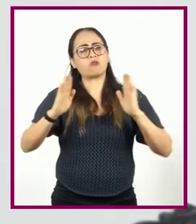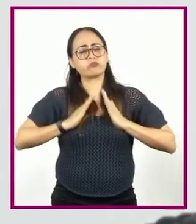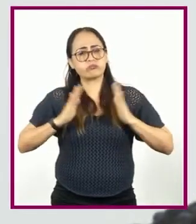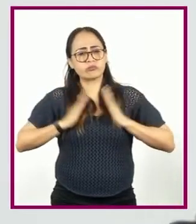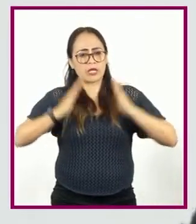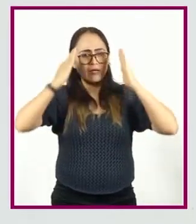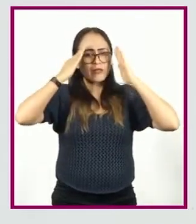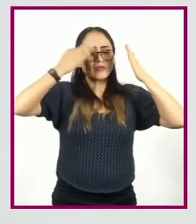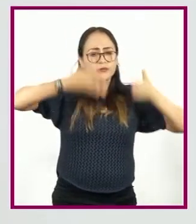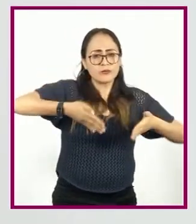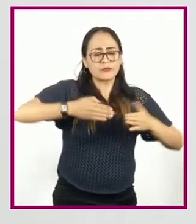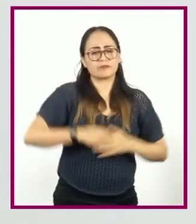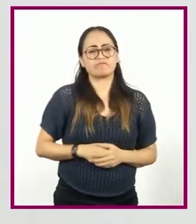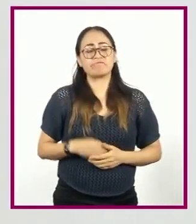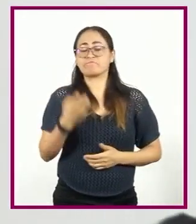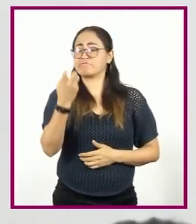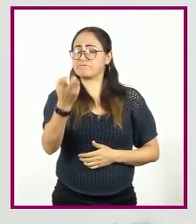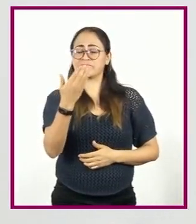¡Excelente!